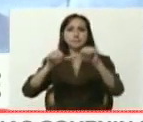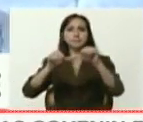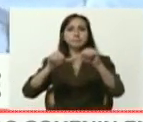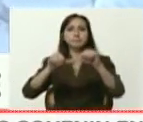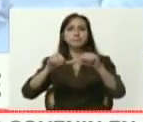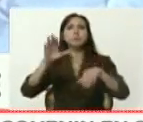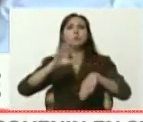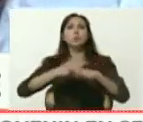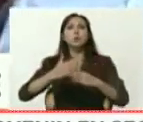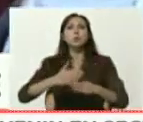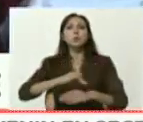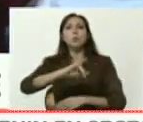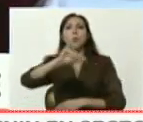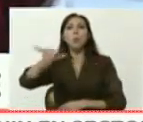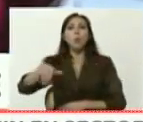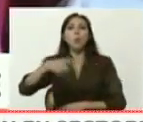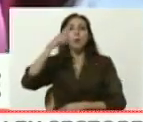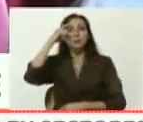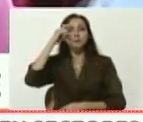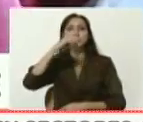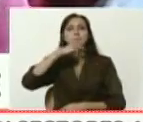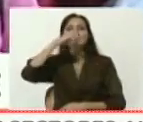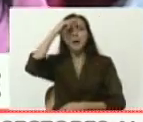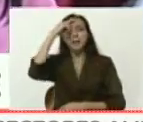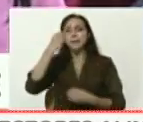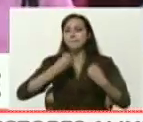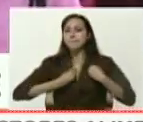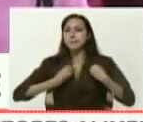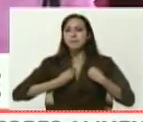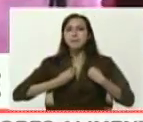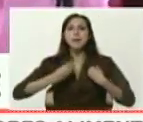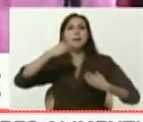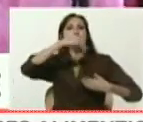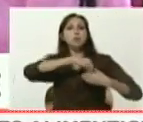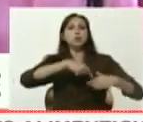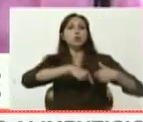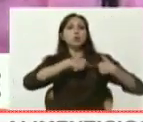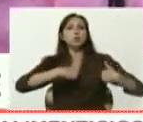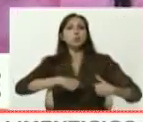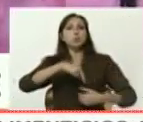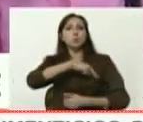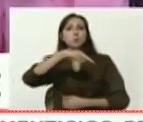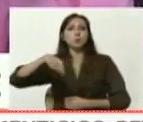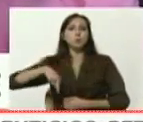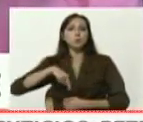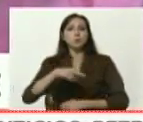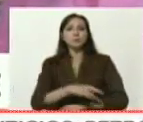vive. Vive y vive y vivirá en nuestros corazones siempre.